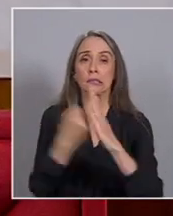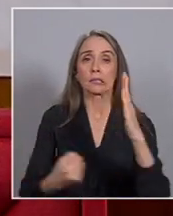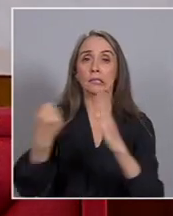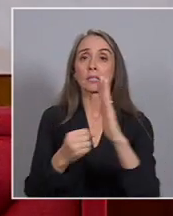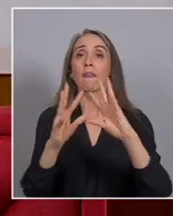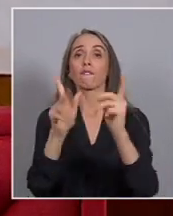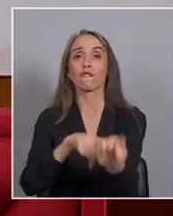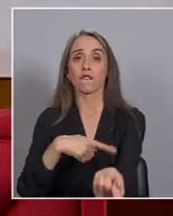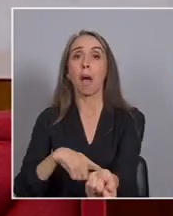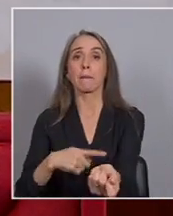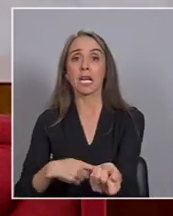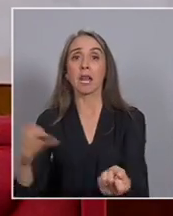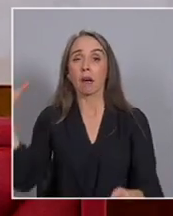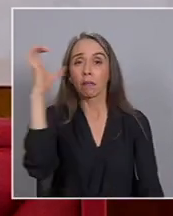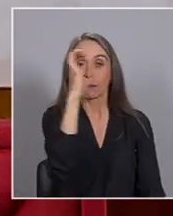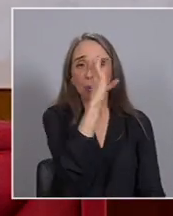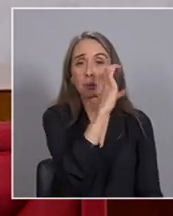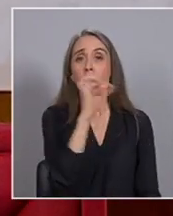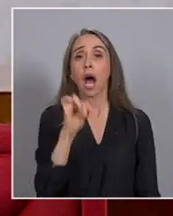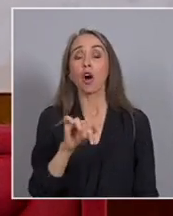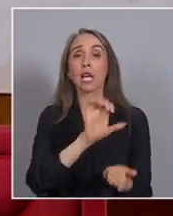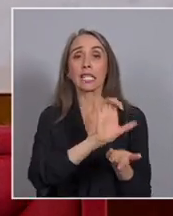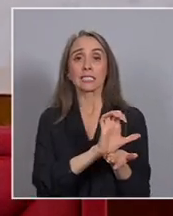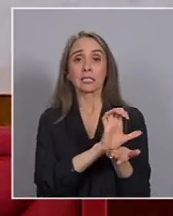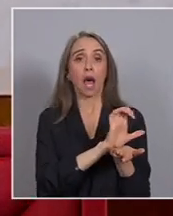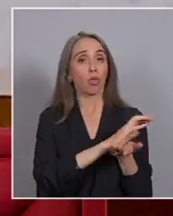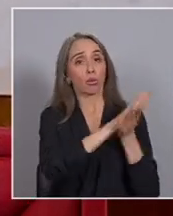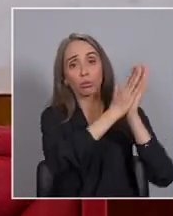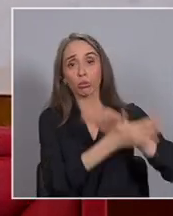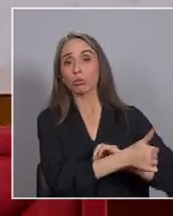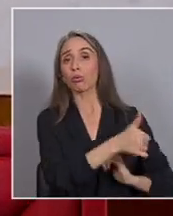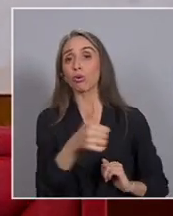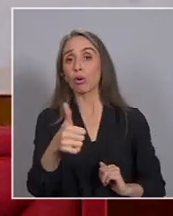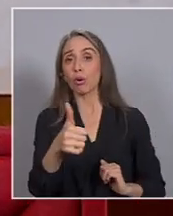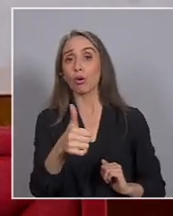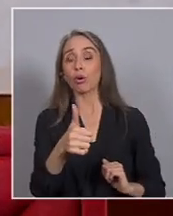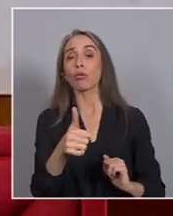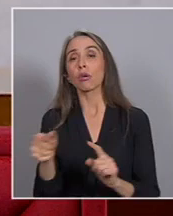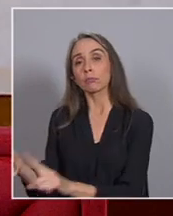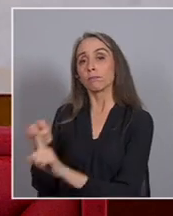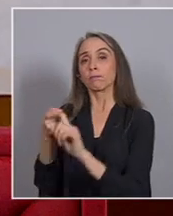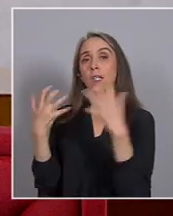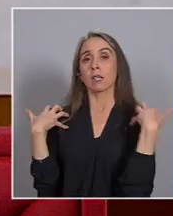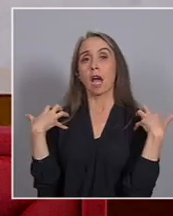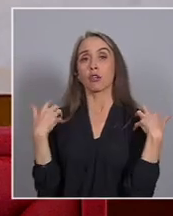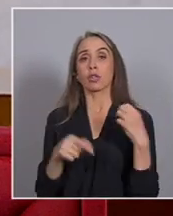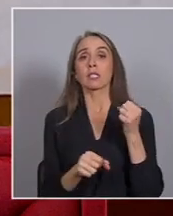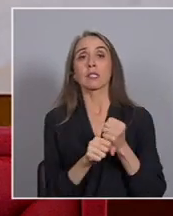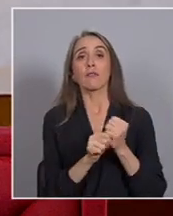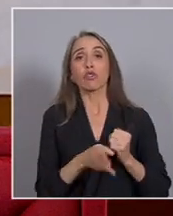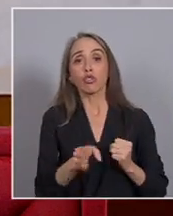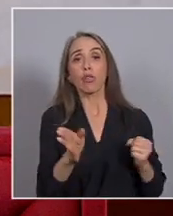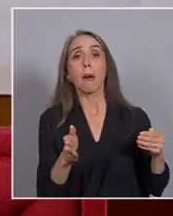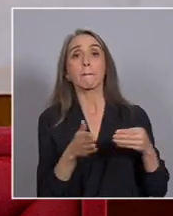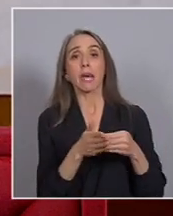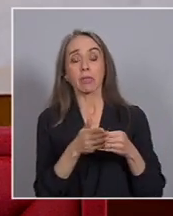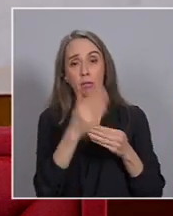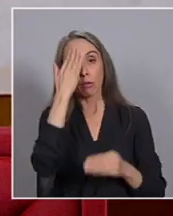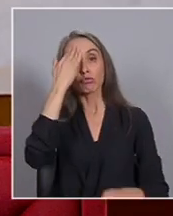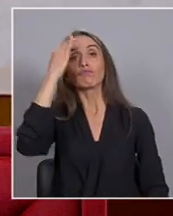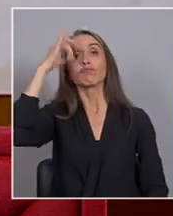las familias. Y hoy el Estado en su conjunto es el que se hace cargo de esta tarea pendiente,